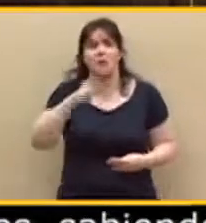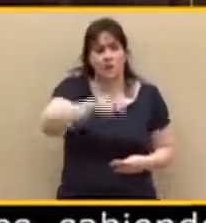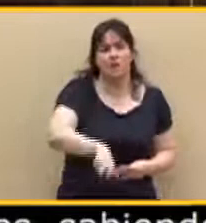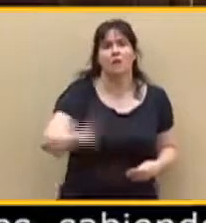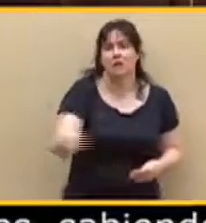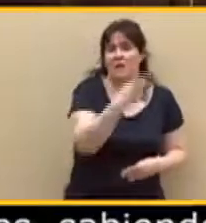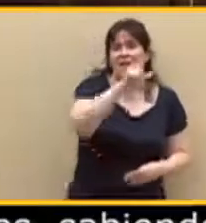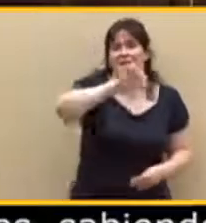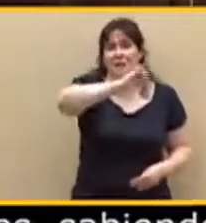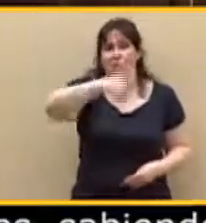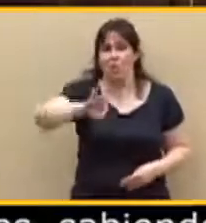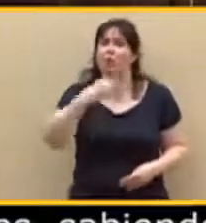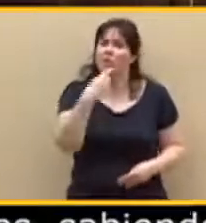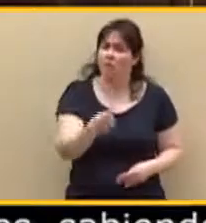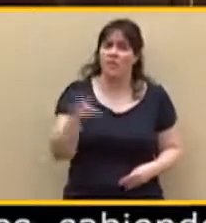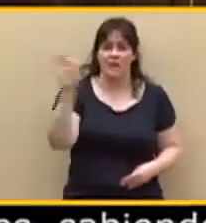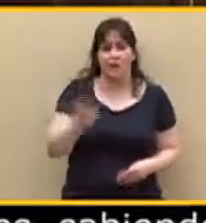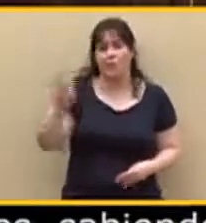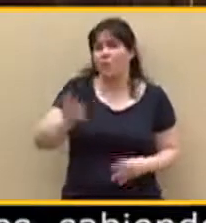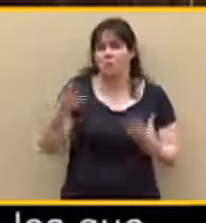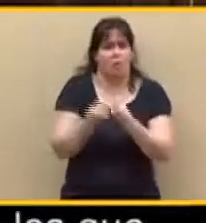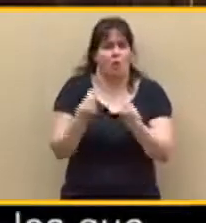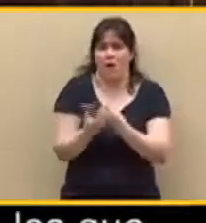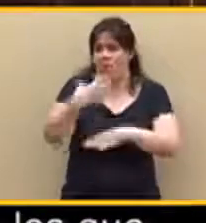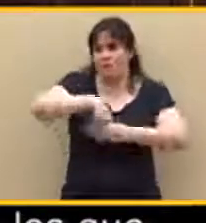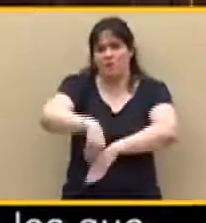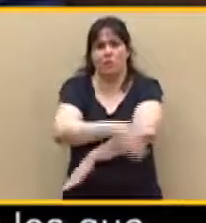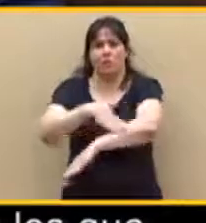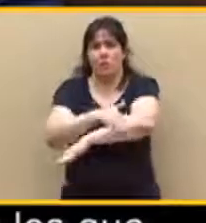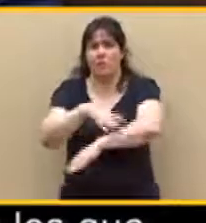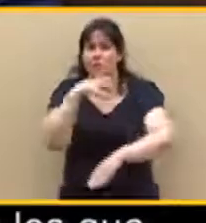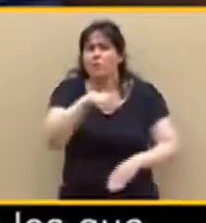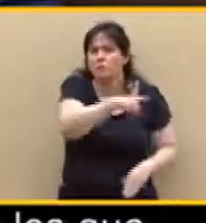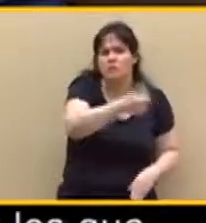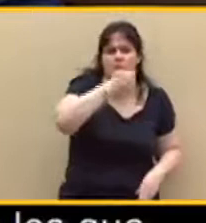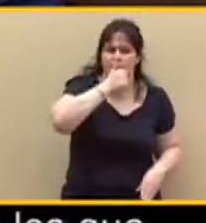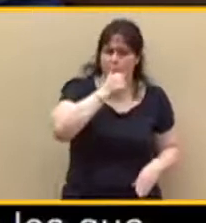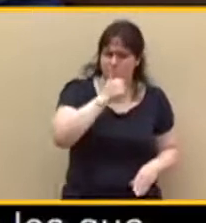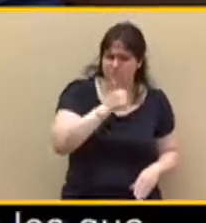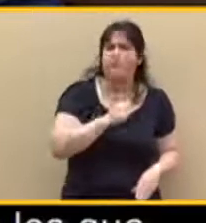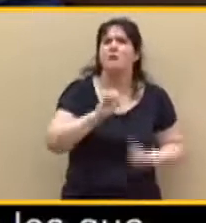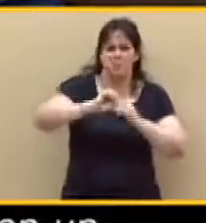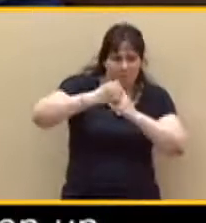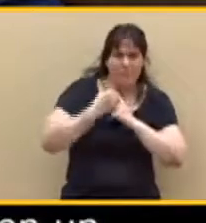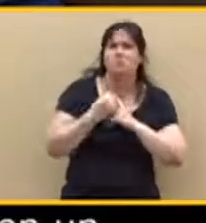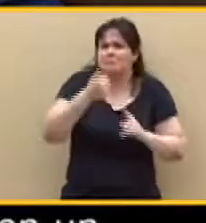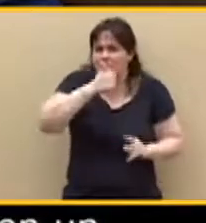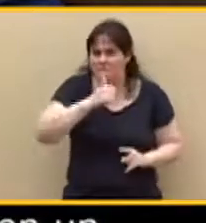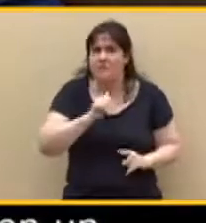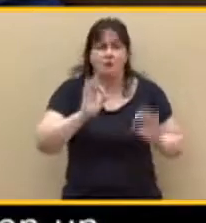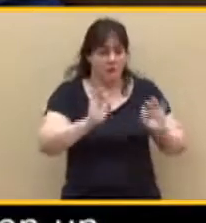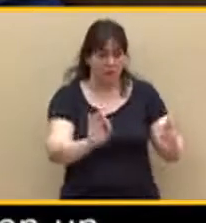decía: Podemos no cabe en un gobierno. Y por eso usted aguantó el tirón y aguantó las presiones, y eso es así que ocurrió,